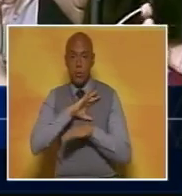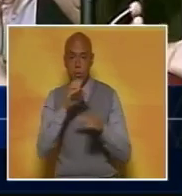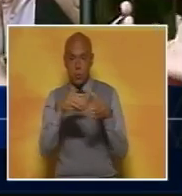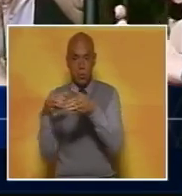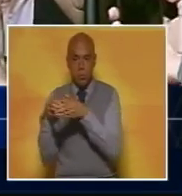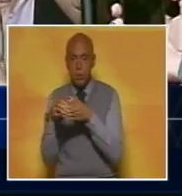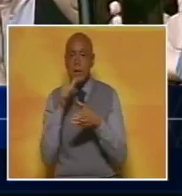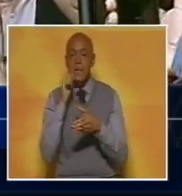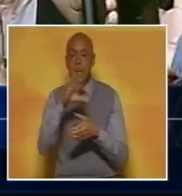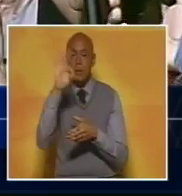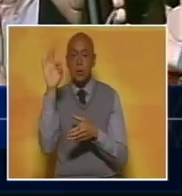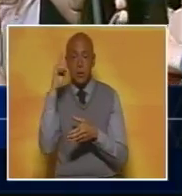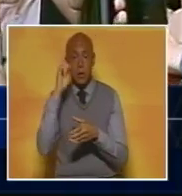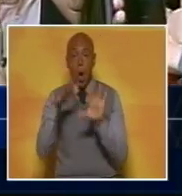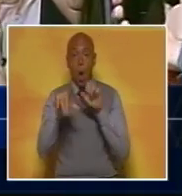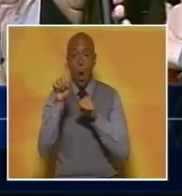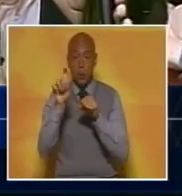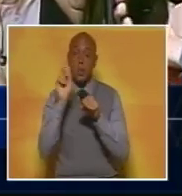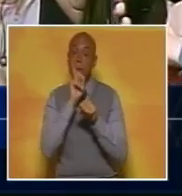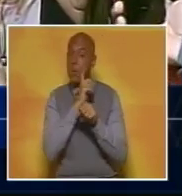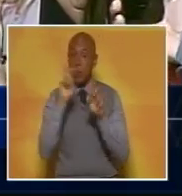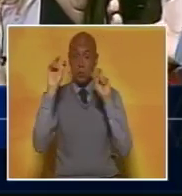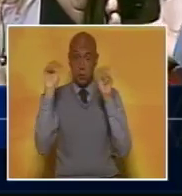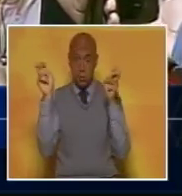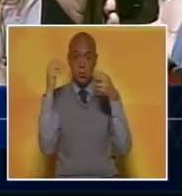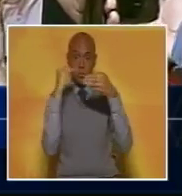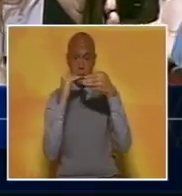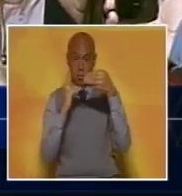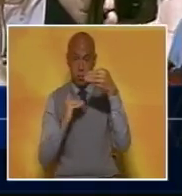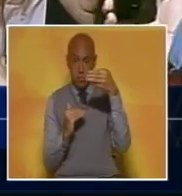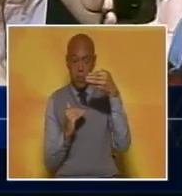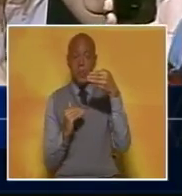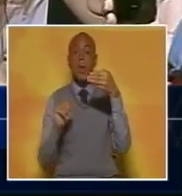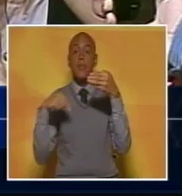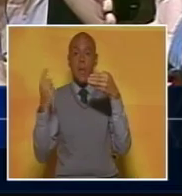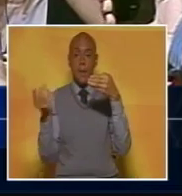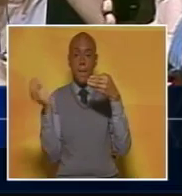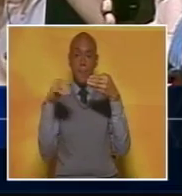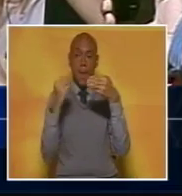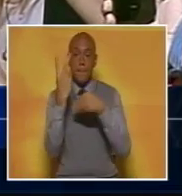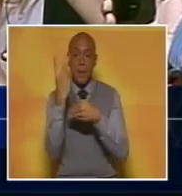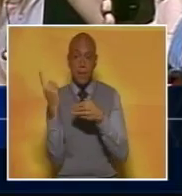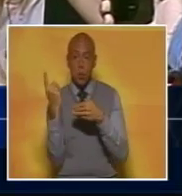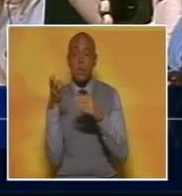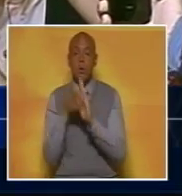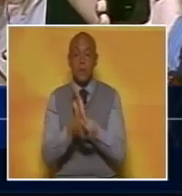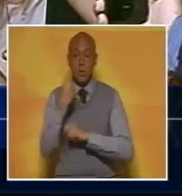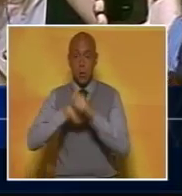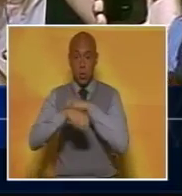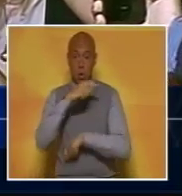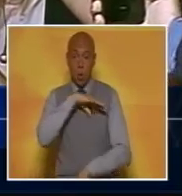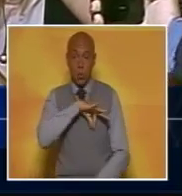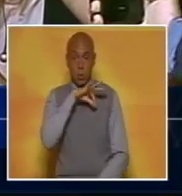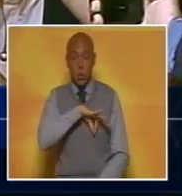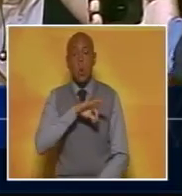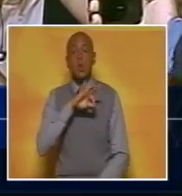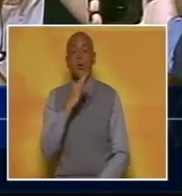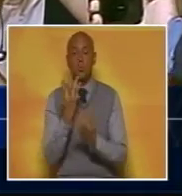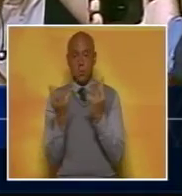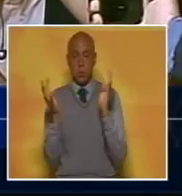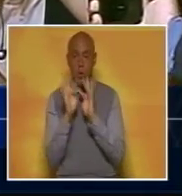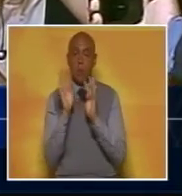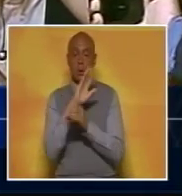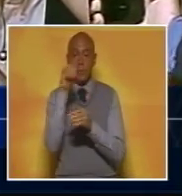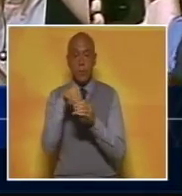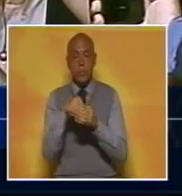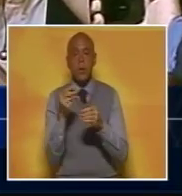los nombres. Como ustedes saben, son 11 nombres. La comisión preliminar, que luego se amplía a 21 con la conformación de la sociedad civil. La instalación de